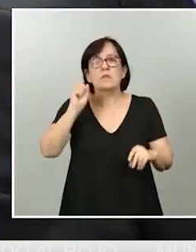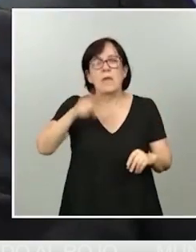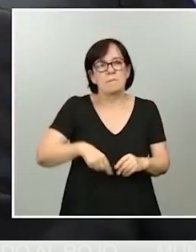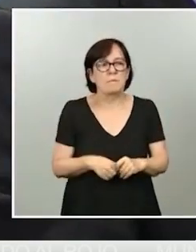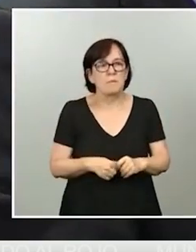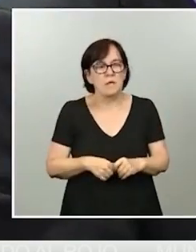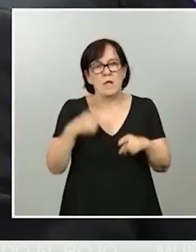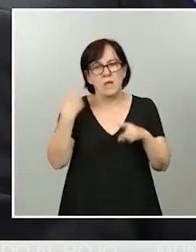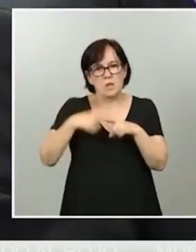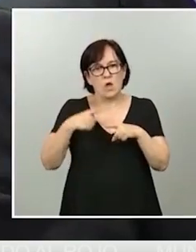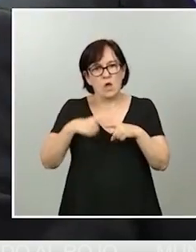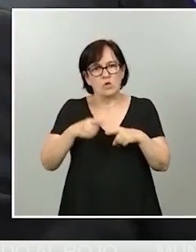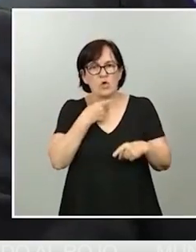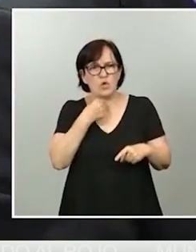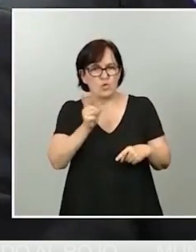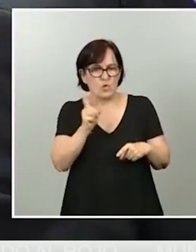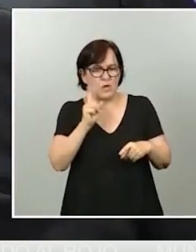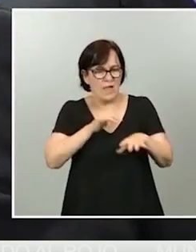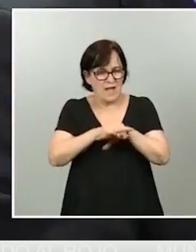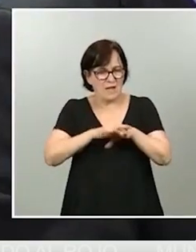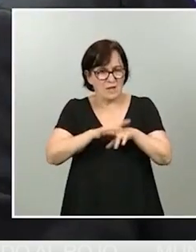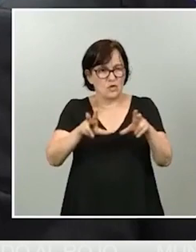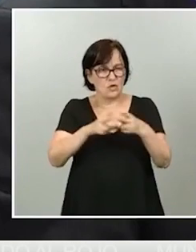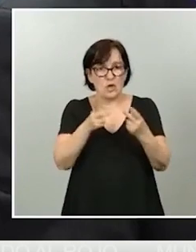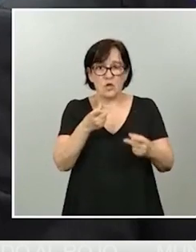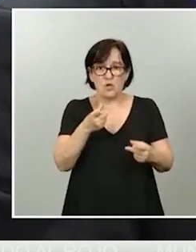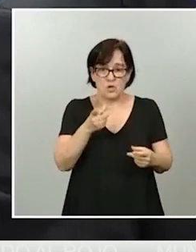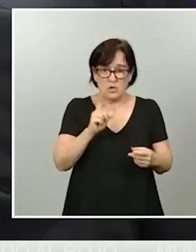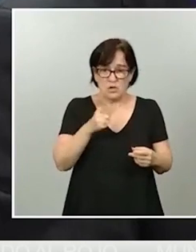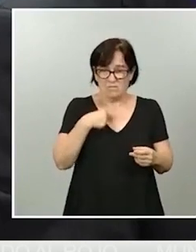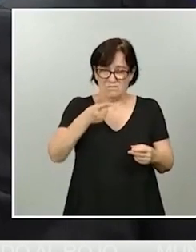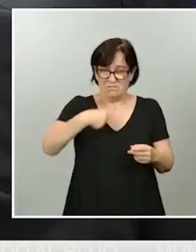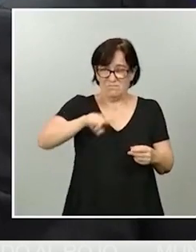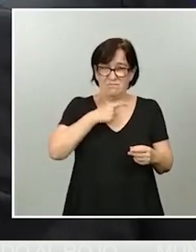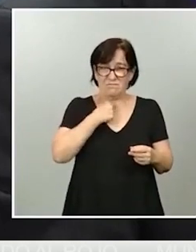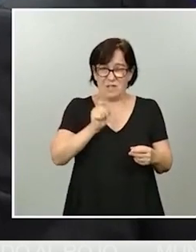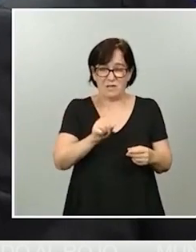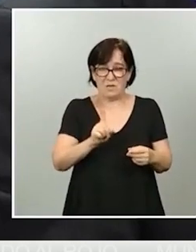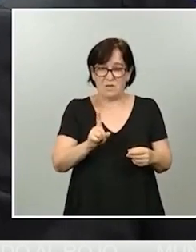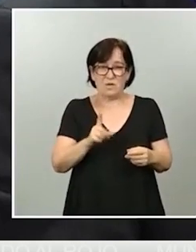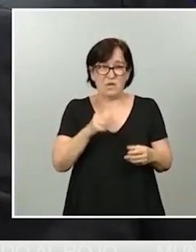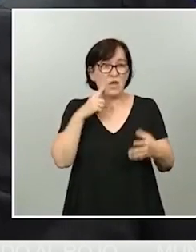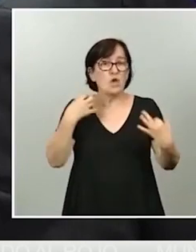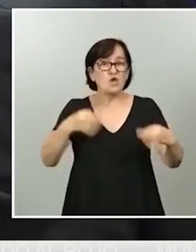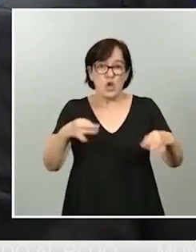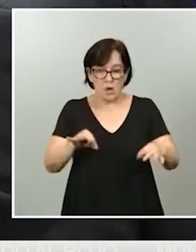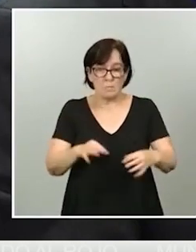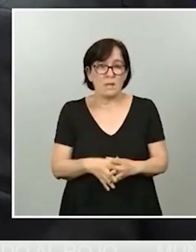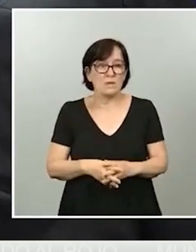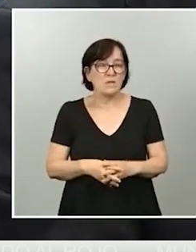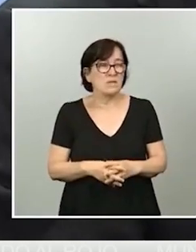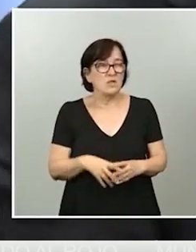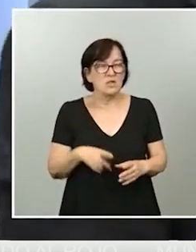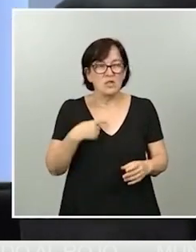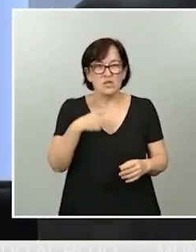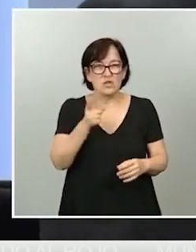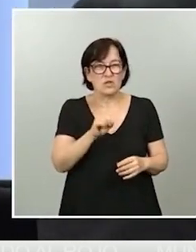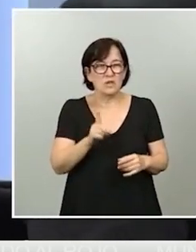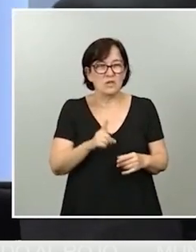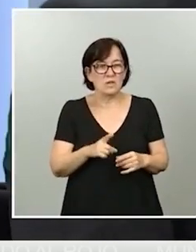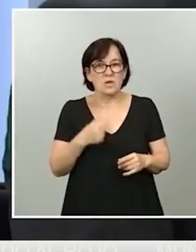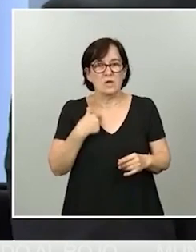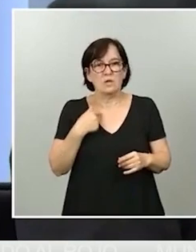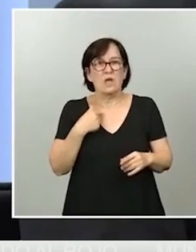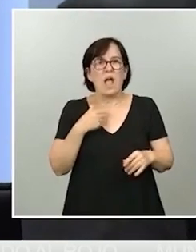hay una cosa más allá de lo que pueda decir el Tribunal Supremo que no admite ninguna duda.